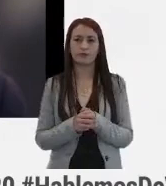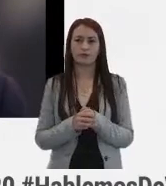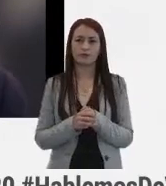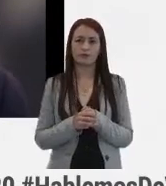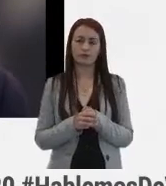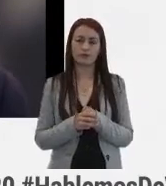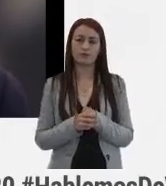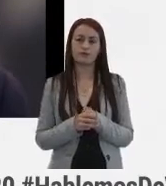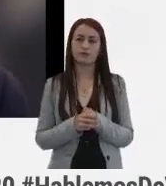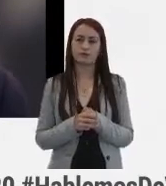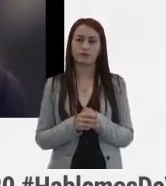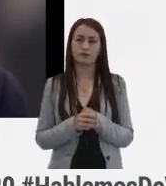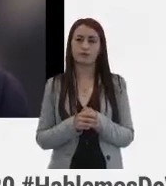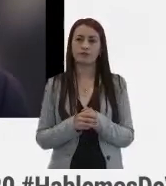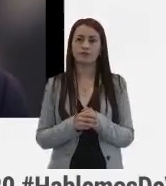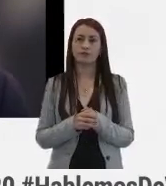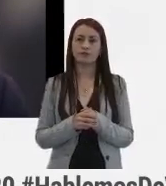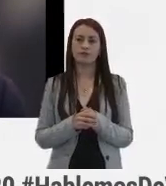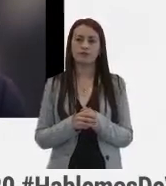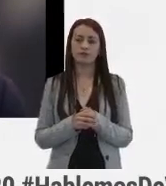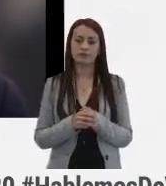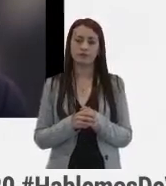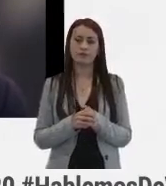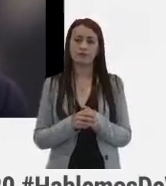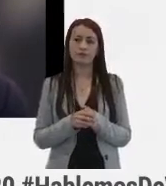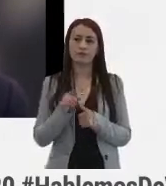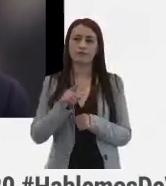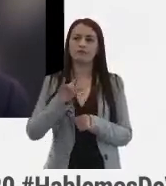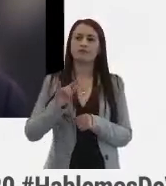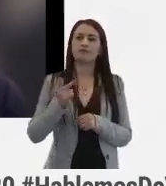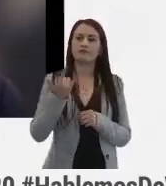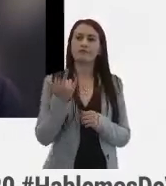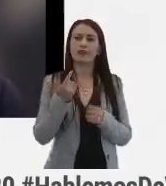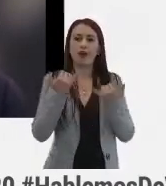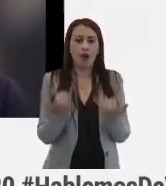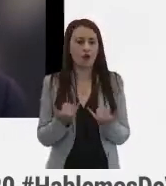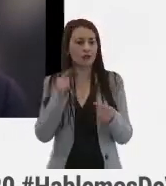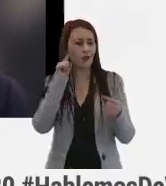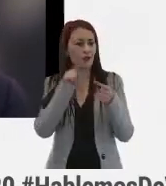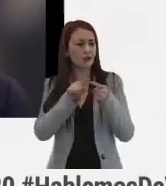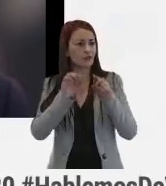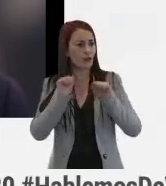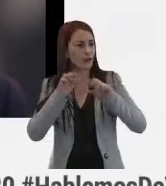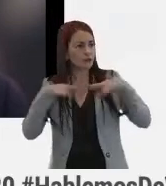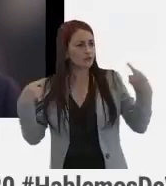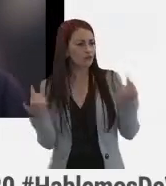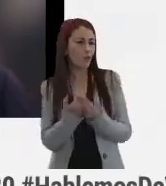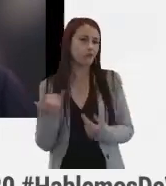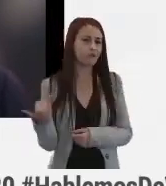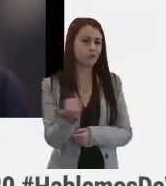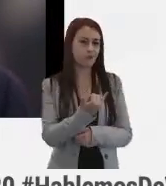tortuoso. Ese aporte es el que nos tiene hoy aquí hablando de verdad.